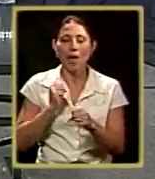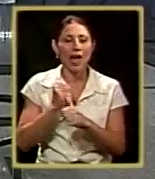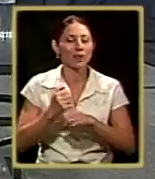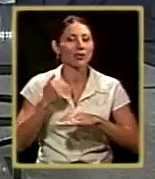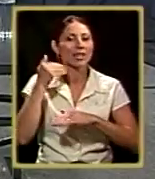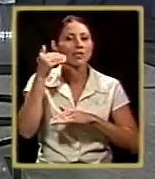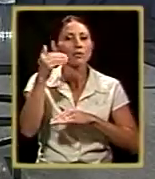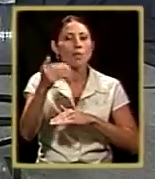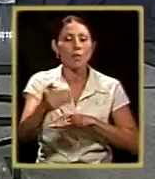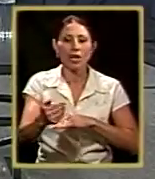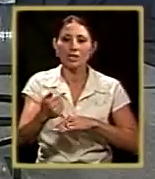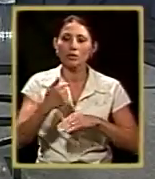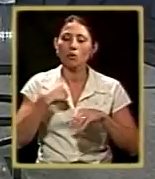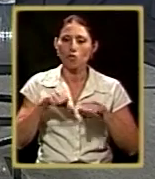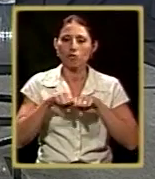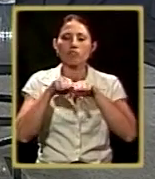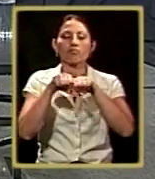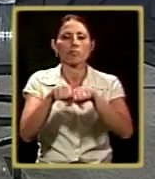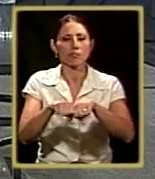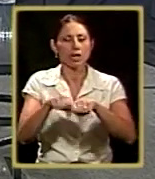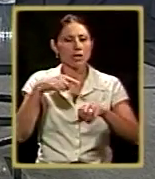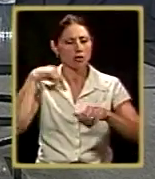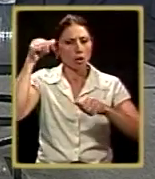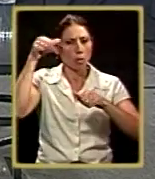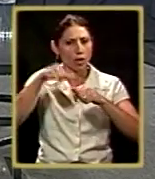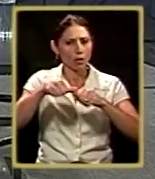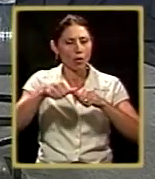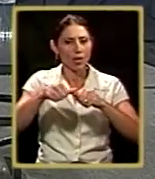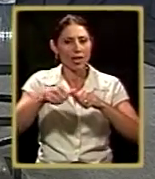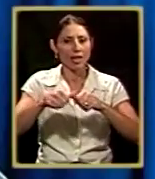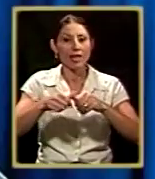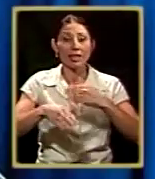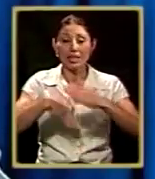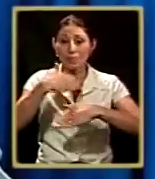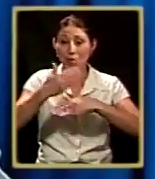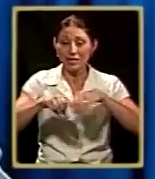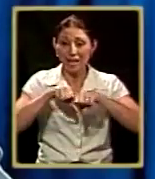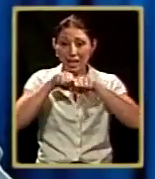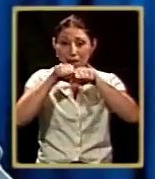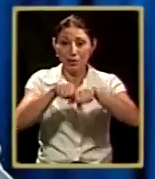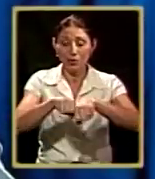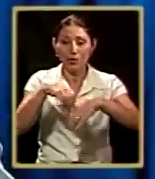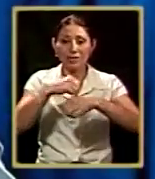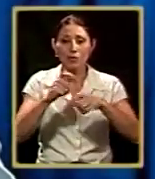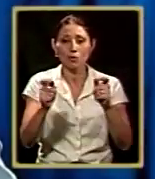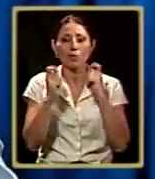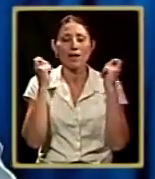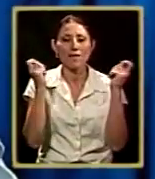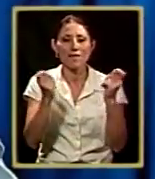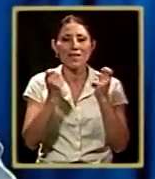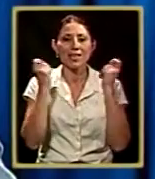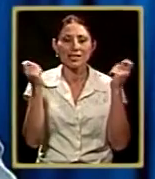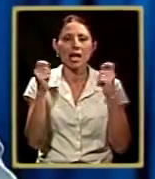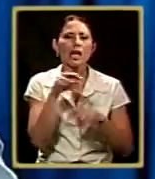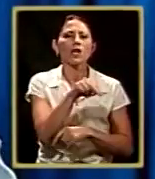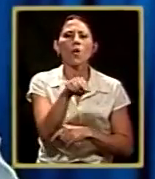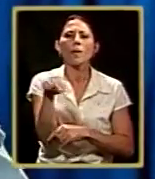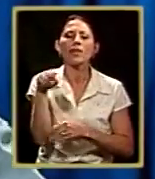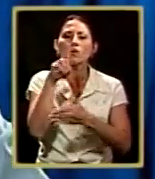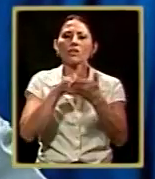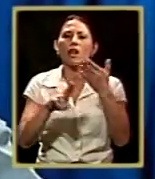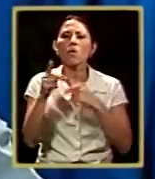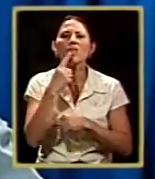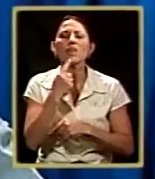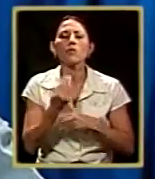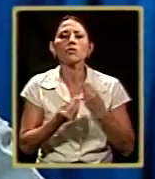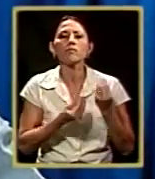nos estábamos graduando, recuerdo que terminamos, después de la graduación hicimos una fiesta y los compañeros de la U dijimos, ¿y ahora qué